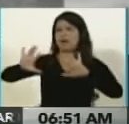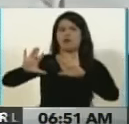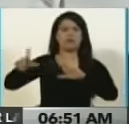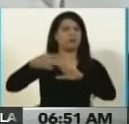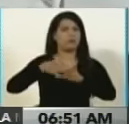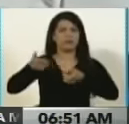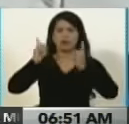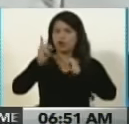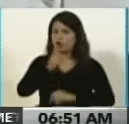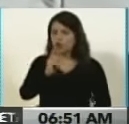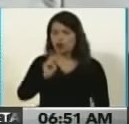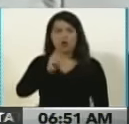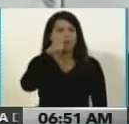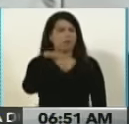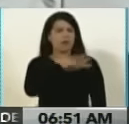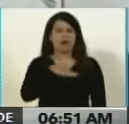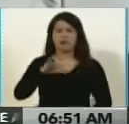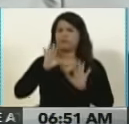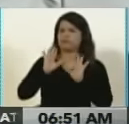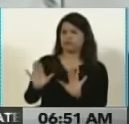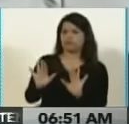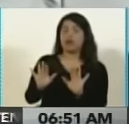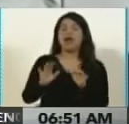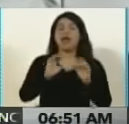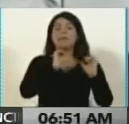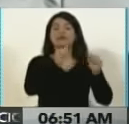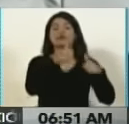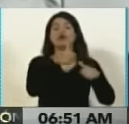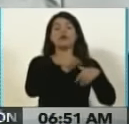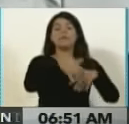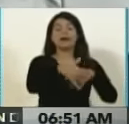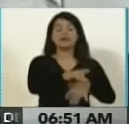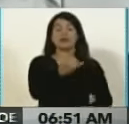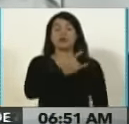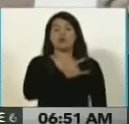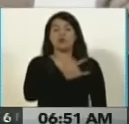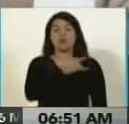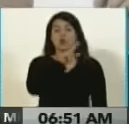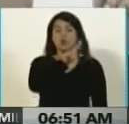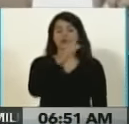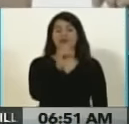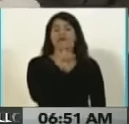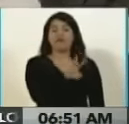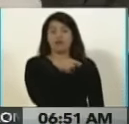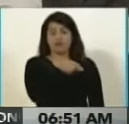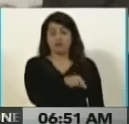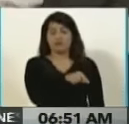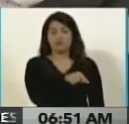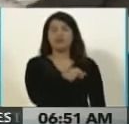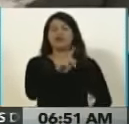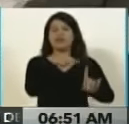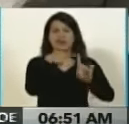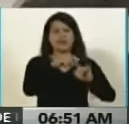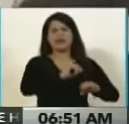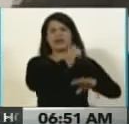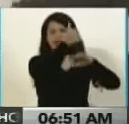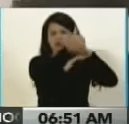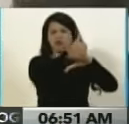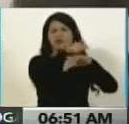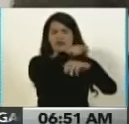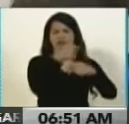hay una manifestación que arranca desde la Universidad Central de Venezuela, inclusive el rector de Venancia a la cabeza